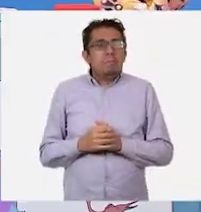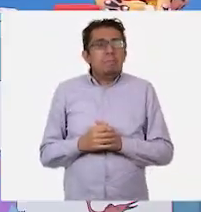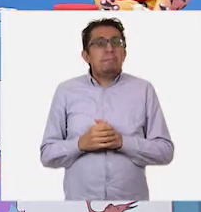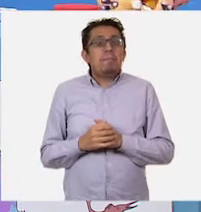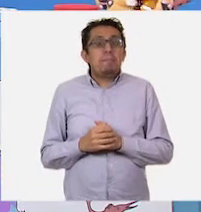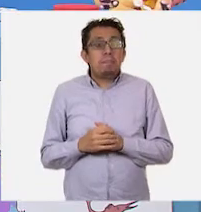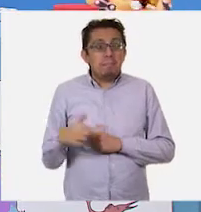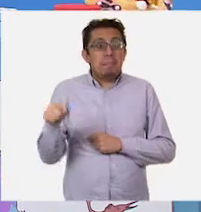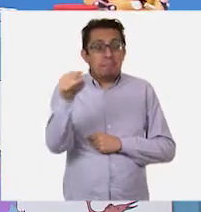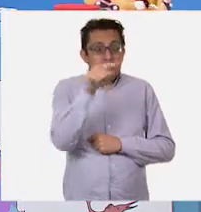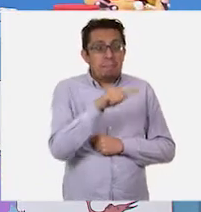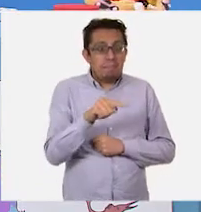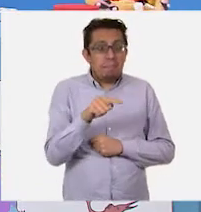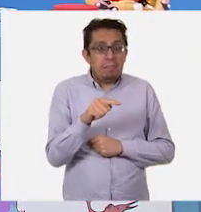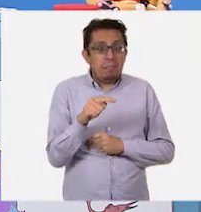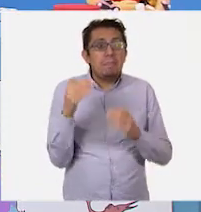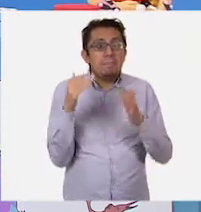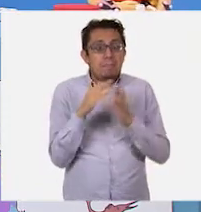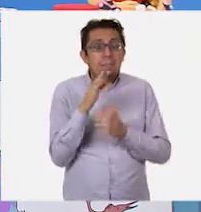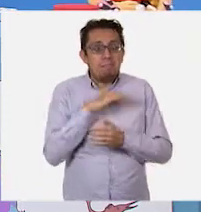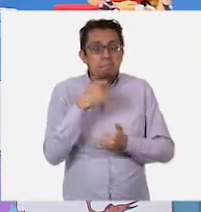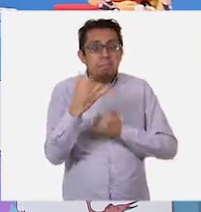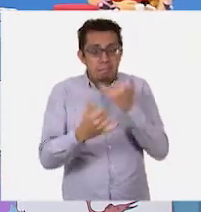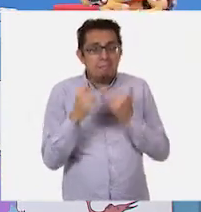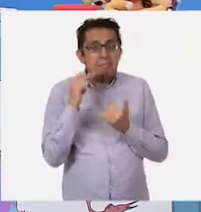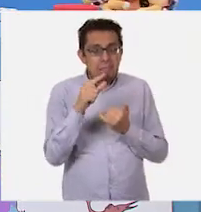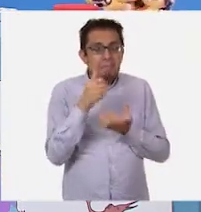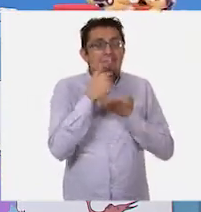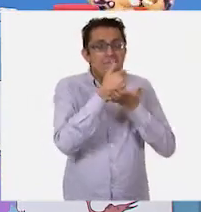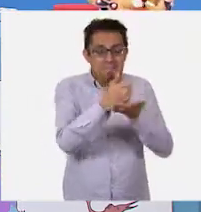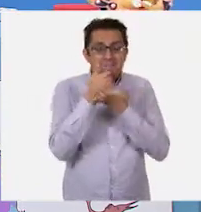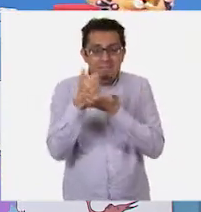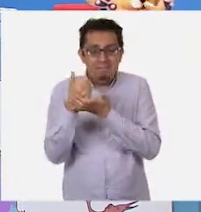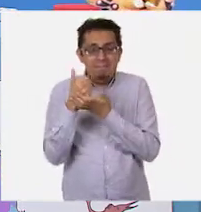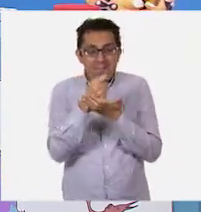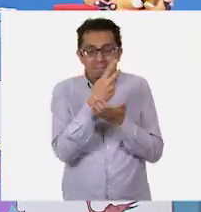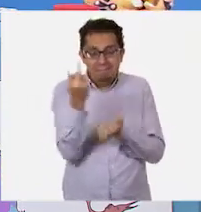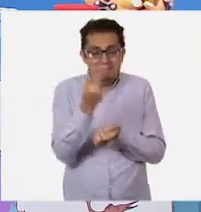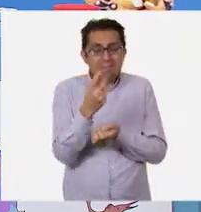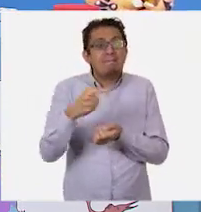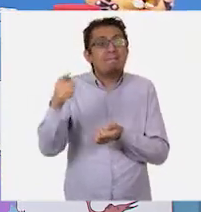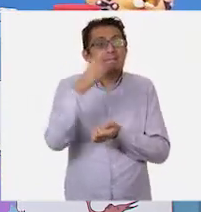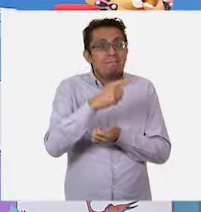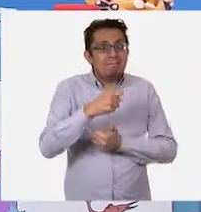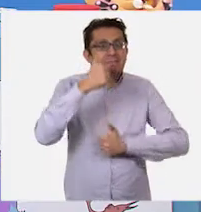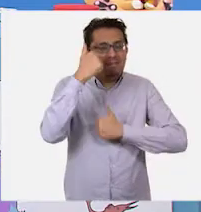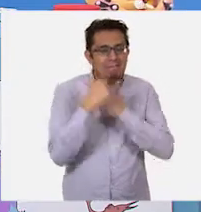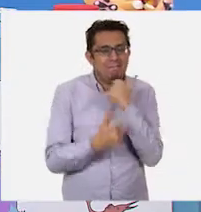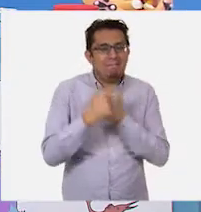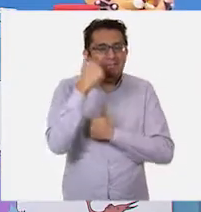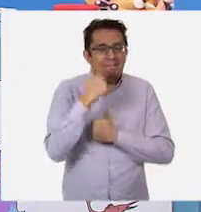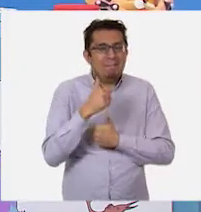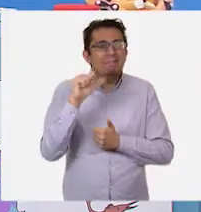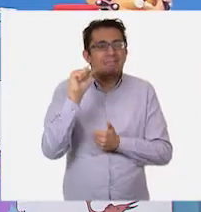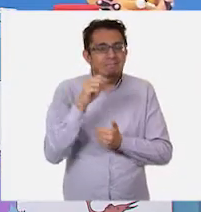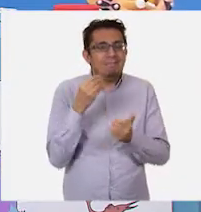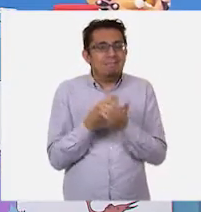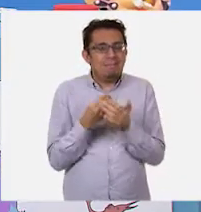sus hogares también podrán jugar y apoyar a Juan Carlos y a Ajo Listo. ¡Sí! Quienes serán los concursantes de esta sesión especial